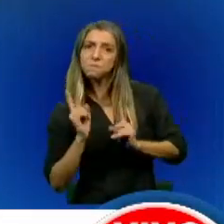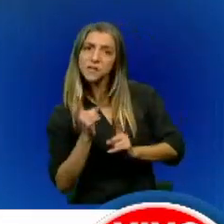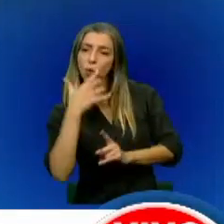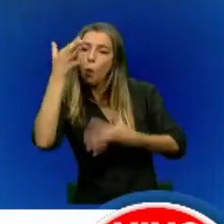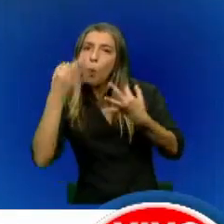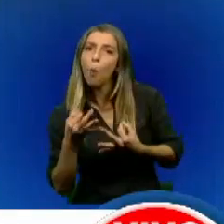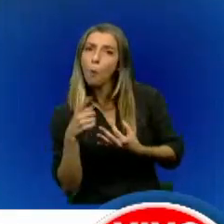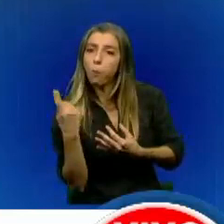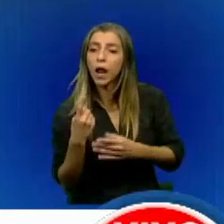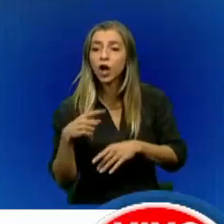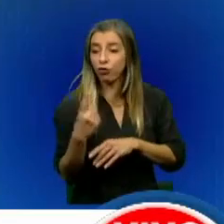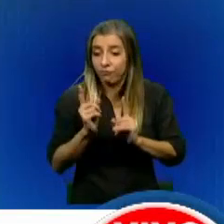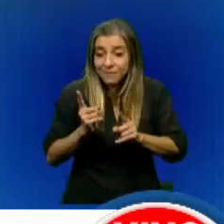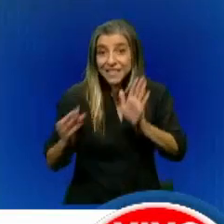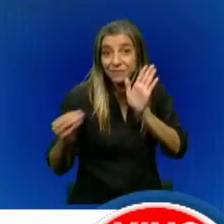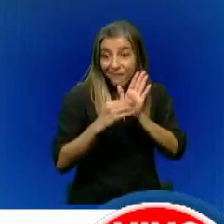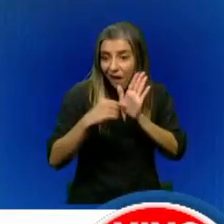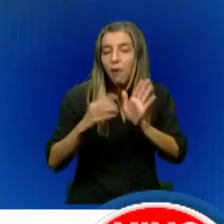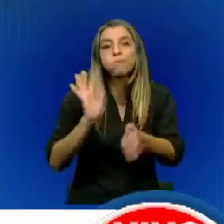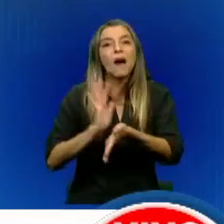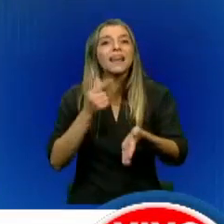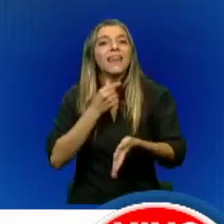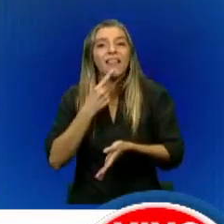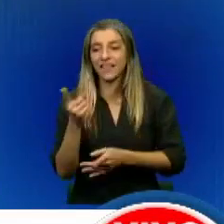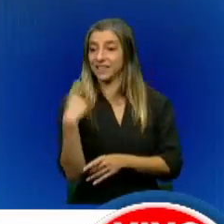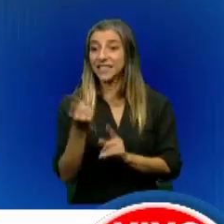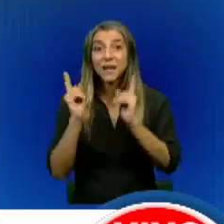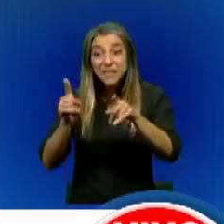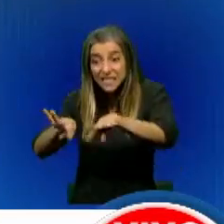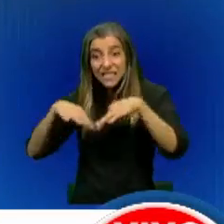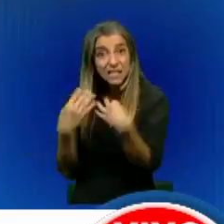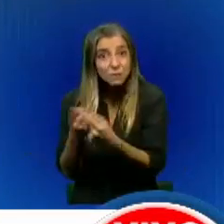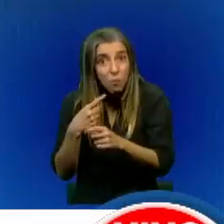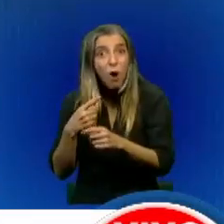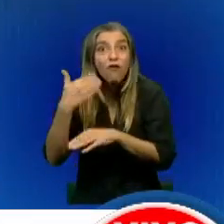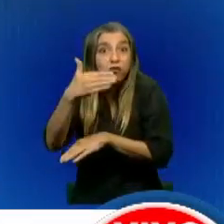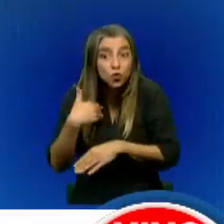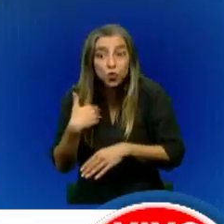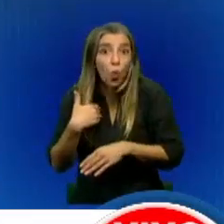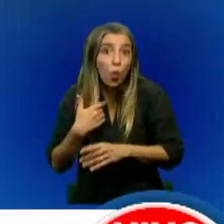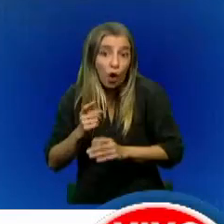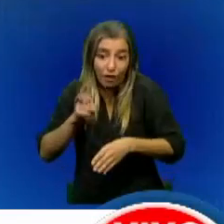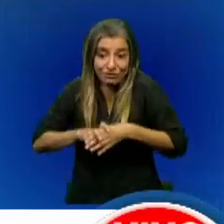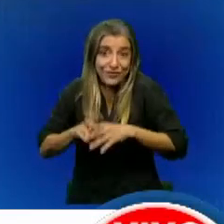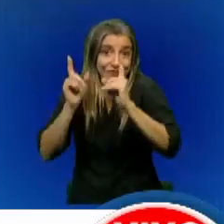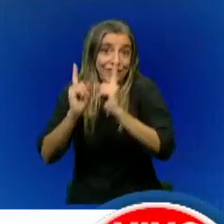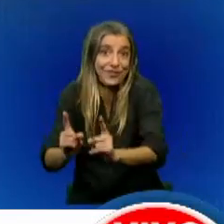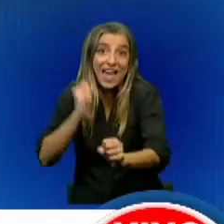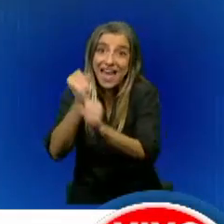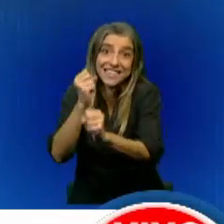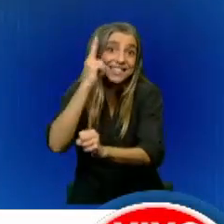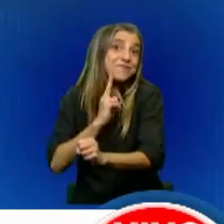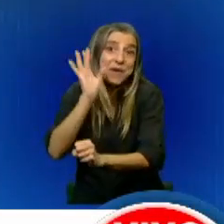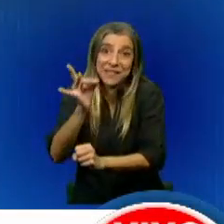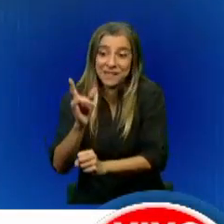estamos autolimitando los que somos miembros de esta misma legislatura y vamos a estar acá sentados hasta el 9 de diciembre,